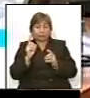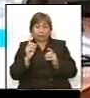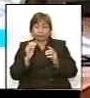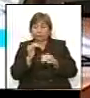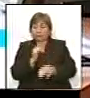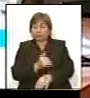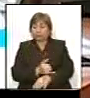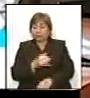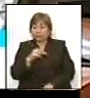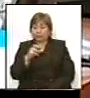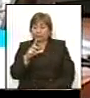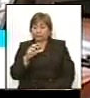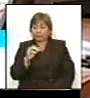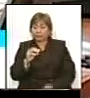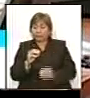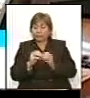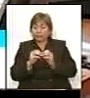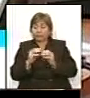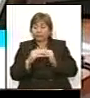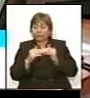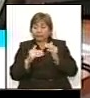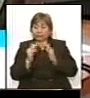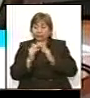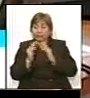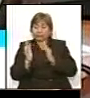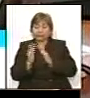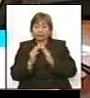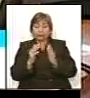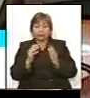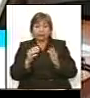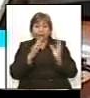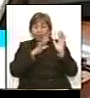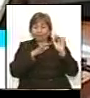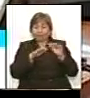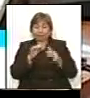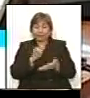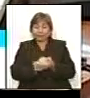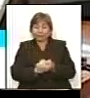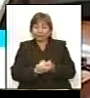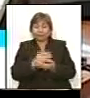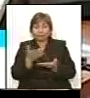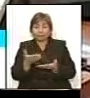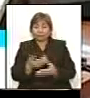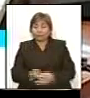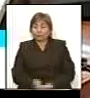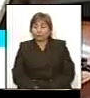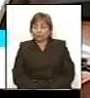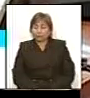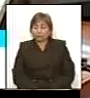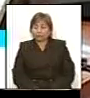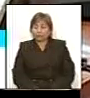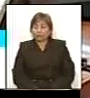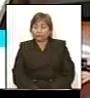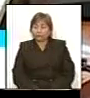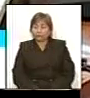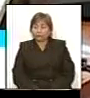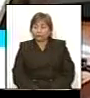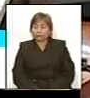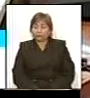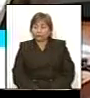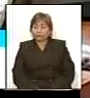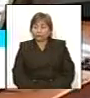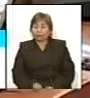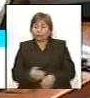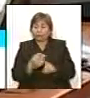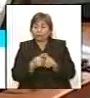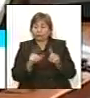el PNCU, el Programa Nacional de Saneamiento Urbano, a cargo de el saneamiento en el ámbito rural y en el ámbito urbano. Ahora, a